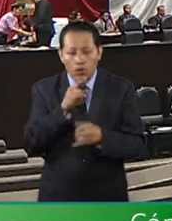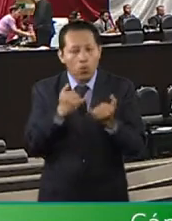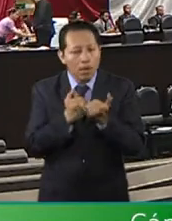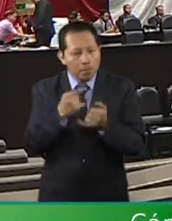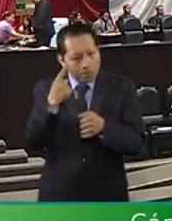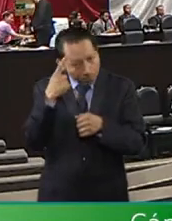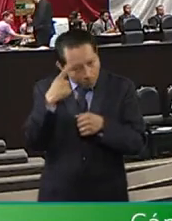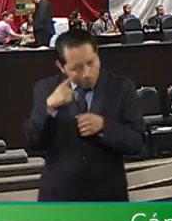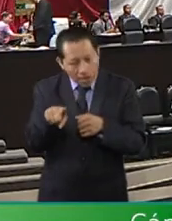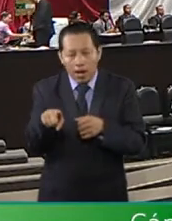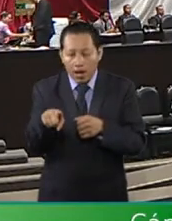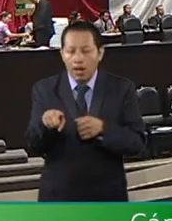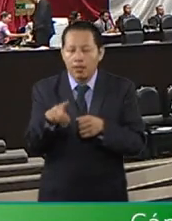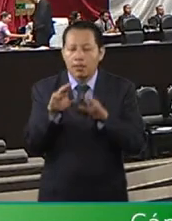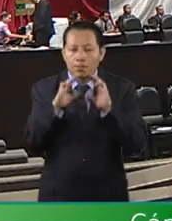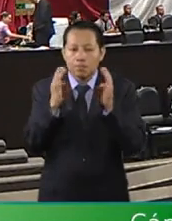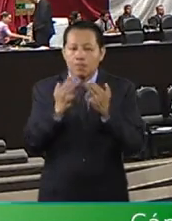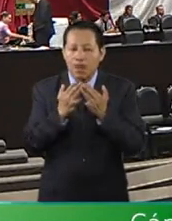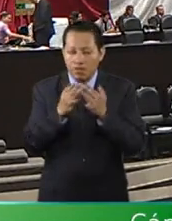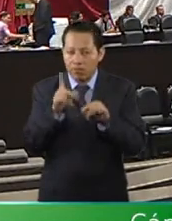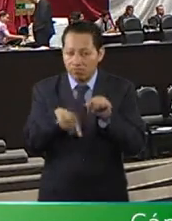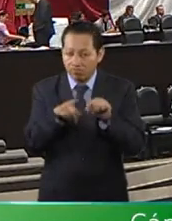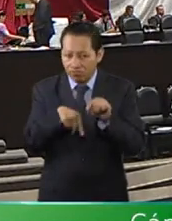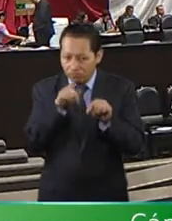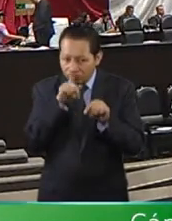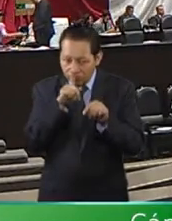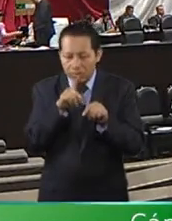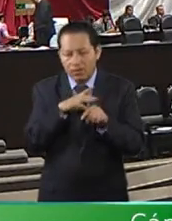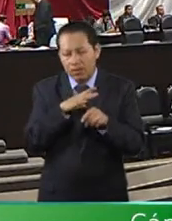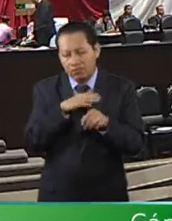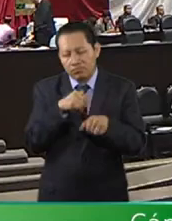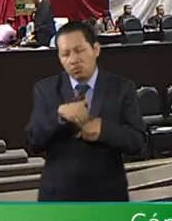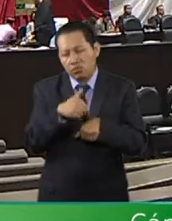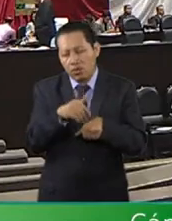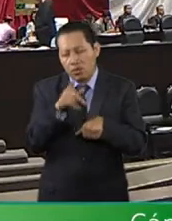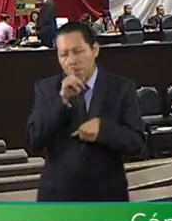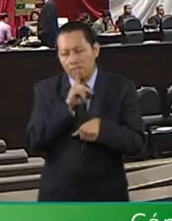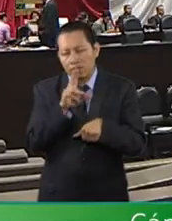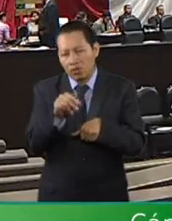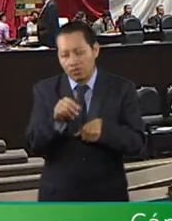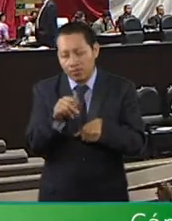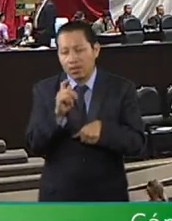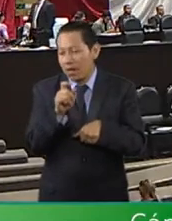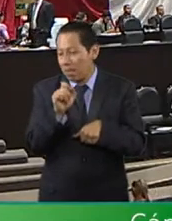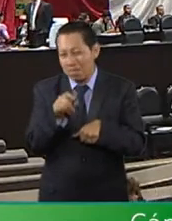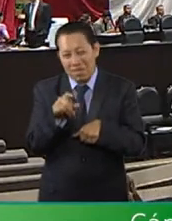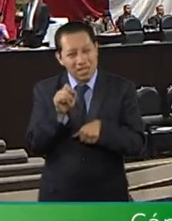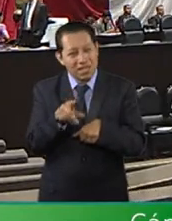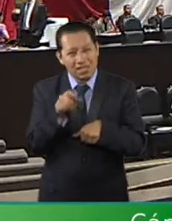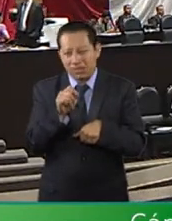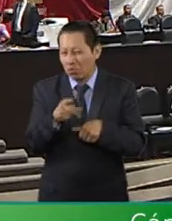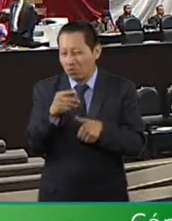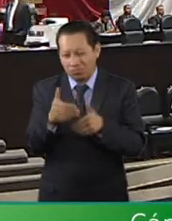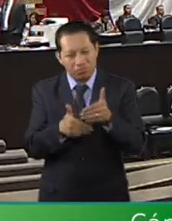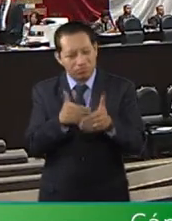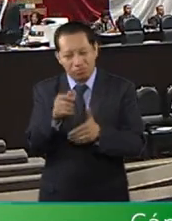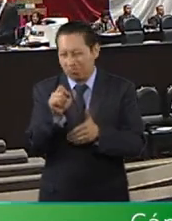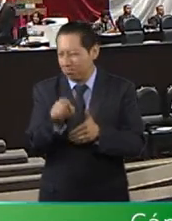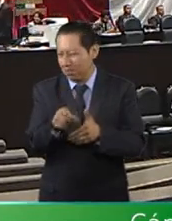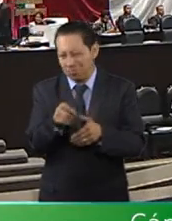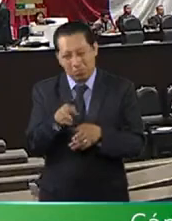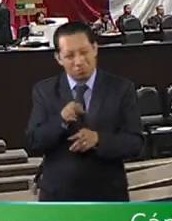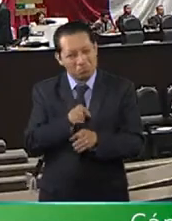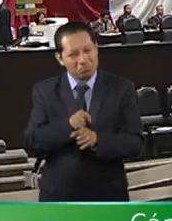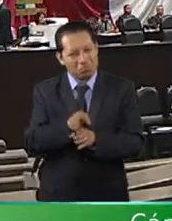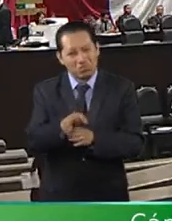el combate a la delincuencia organizada las cifras no mienten ese mismo camino que muchos el